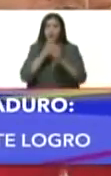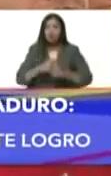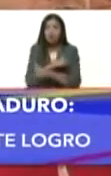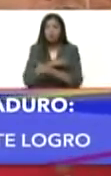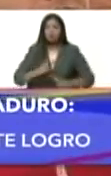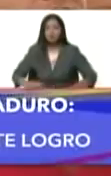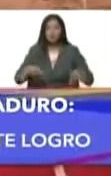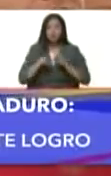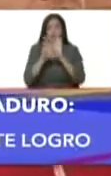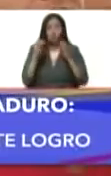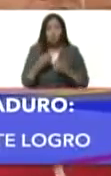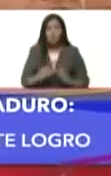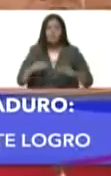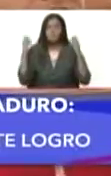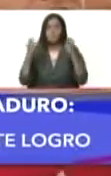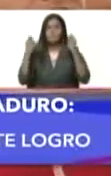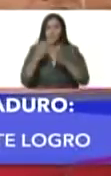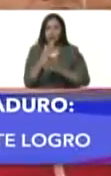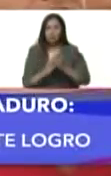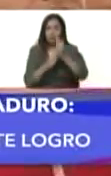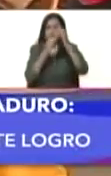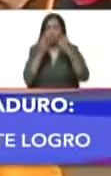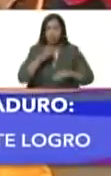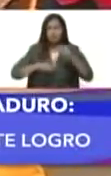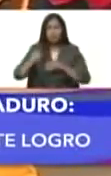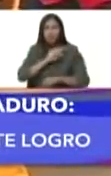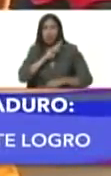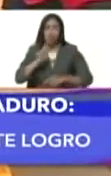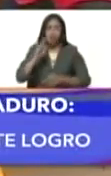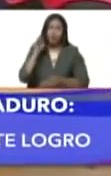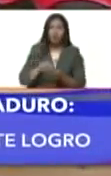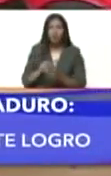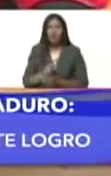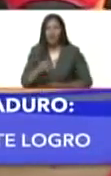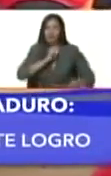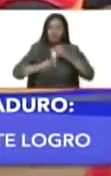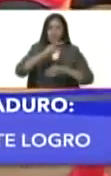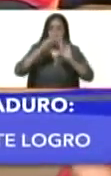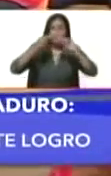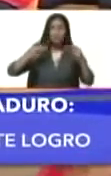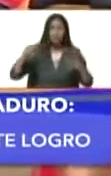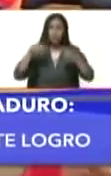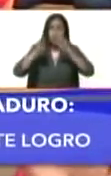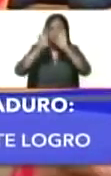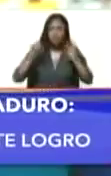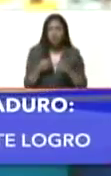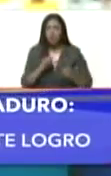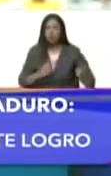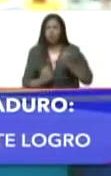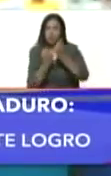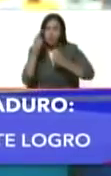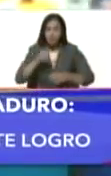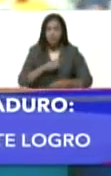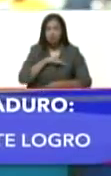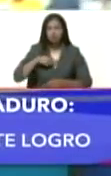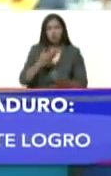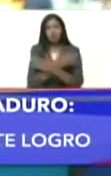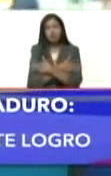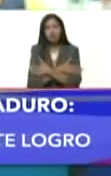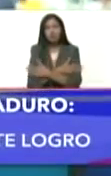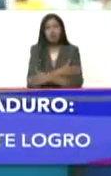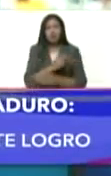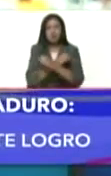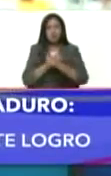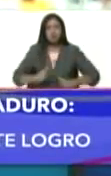Nacional Bolivariana, mi mando. A defender la República. A defender la paz. A defender la soberanía. Felicidades,